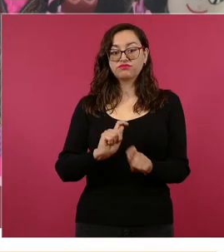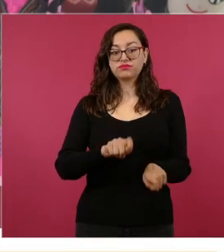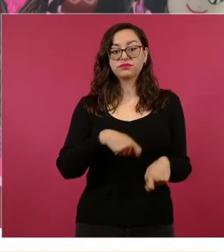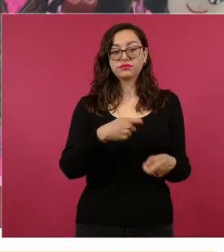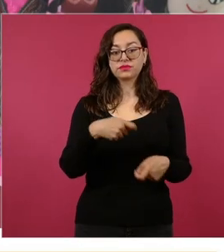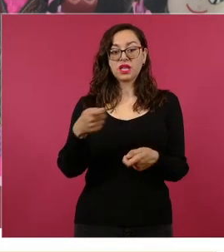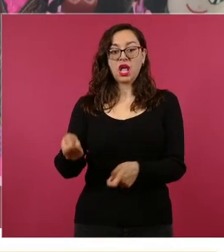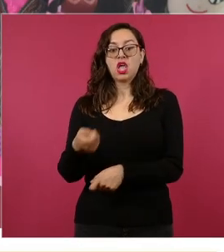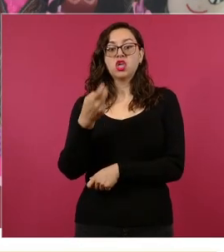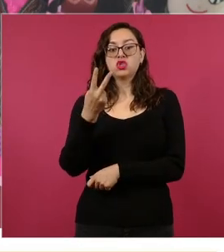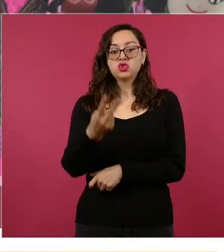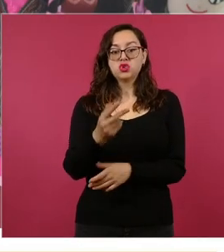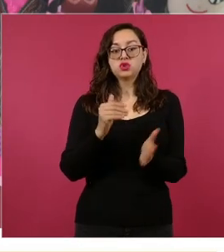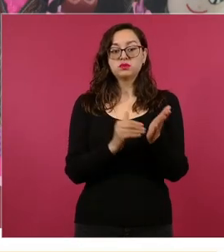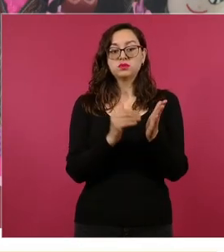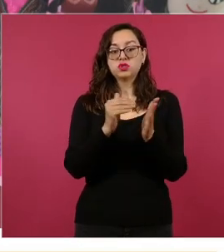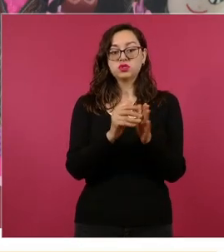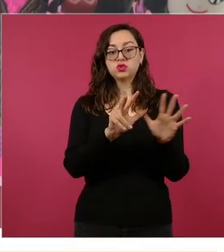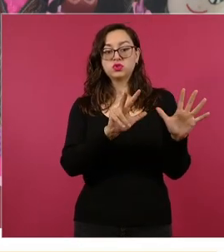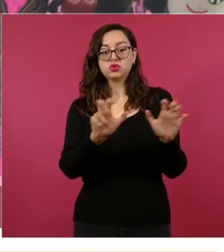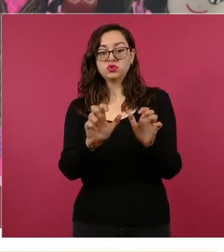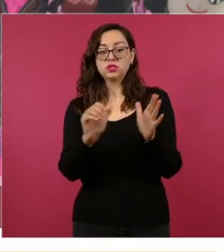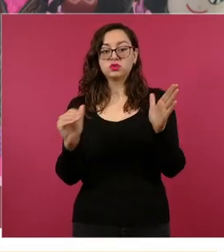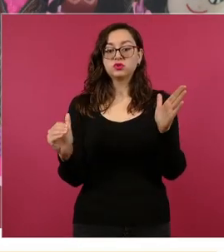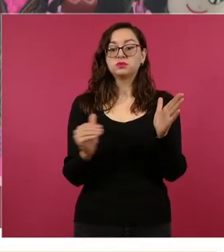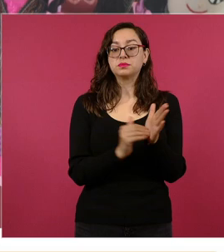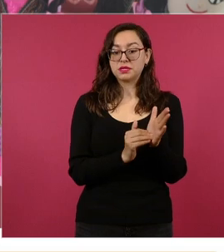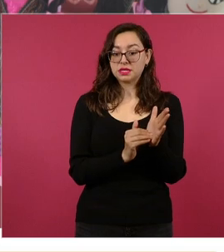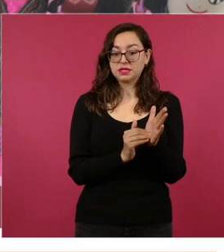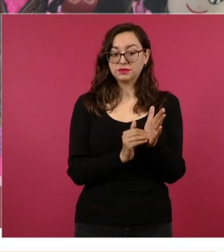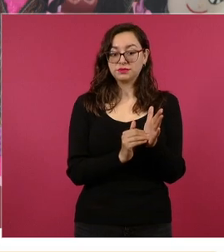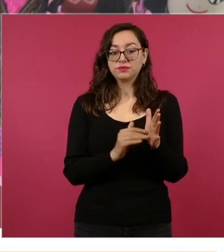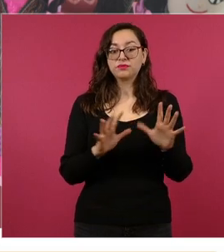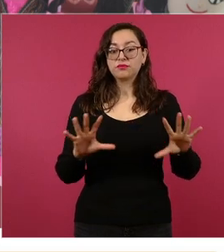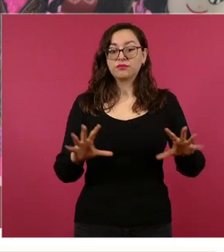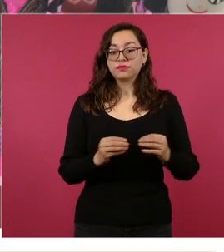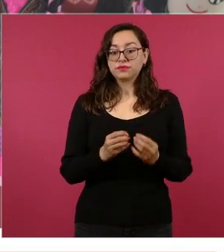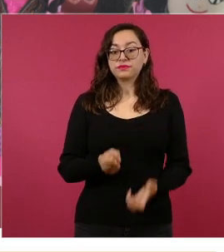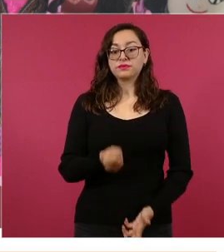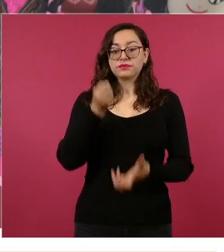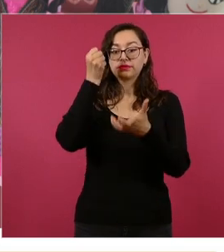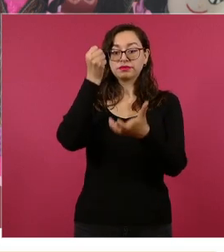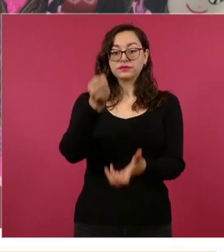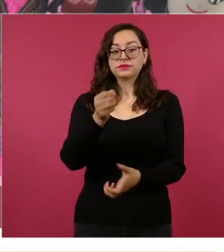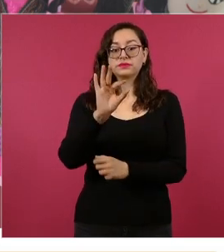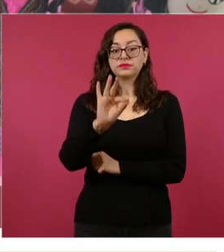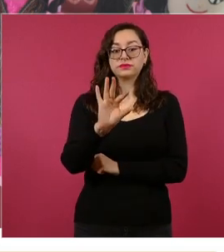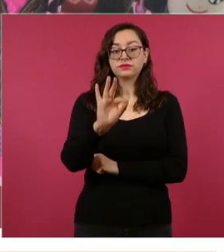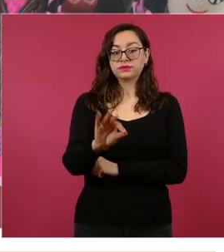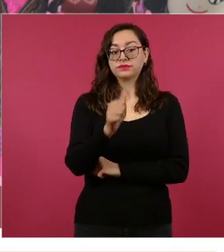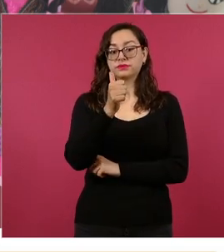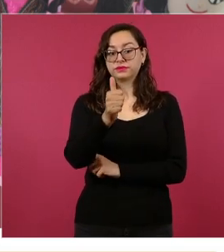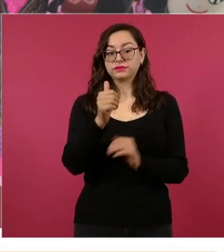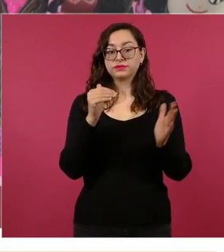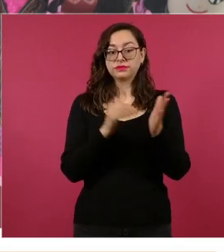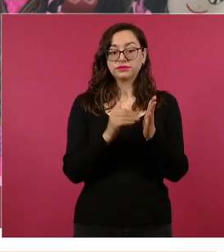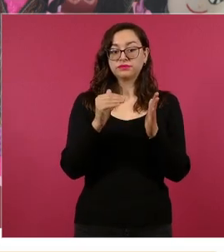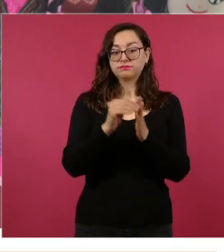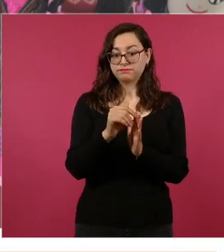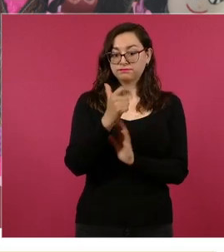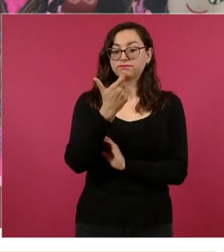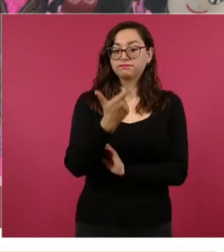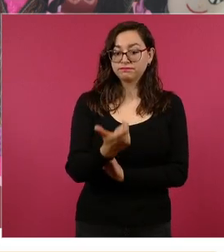son 2,800,000 créditos con un monto total de 46,000,000,000 de